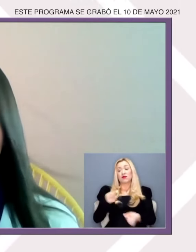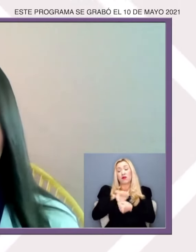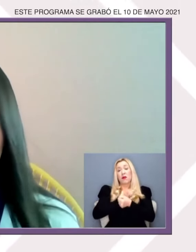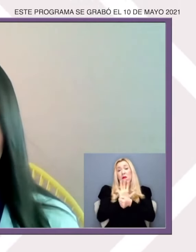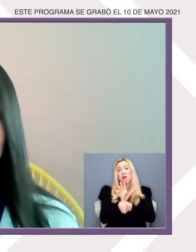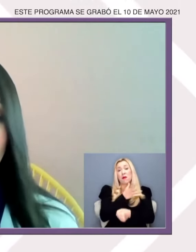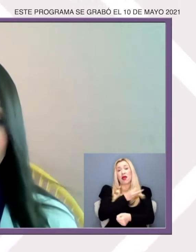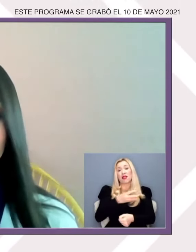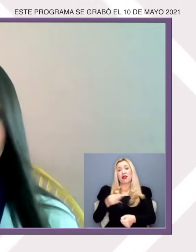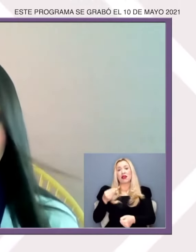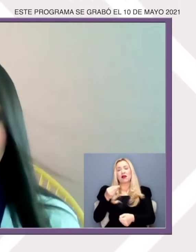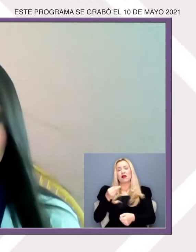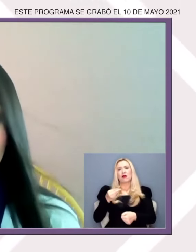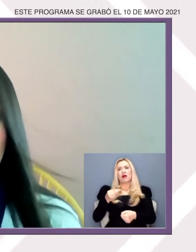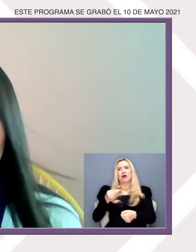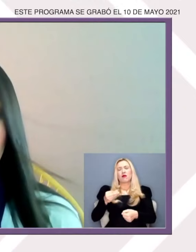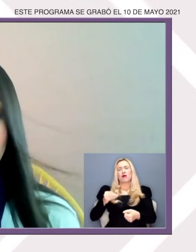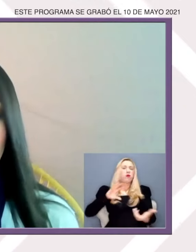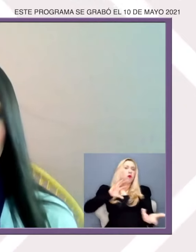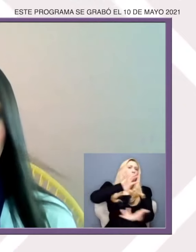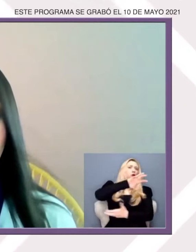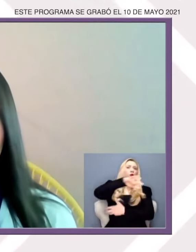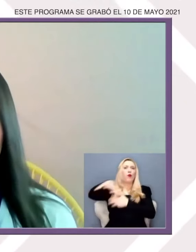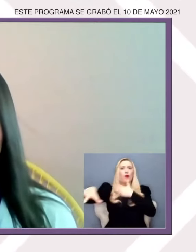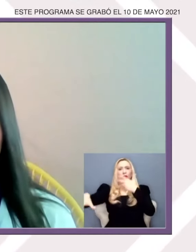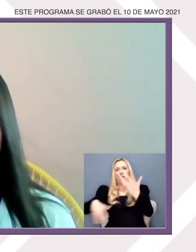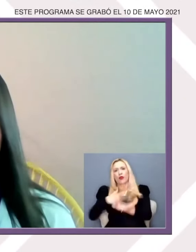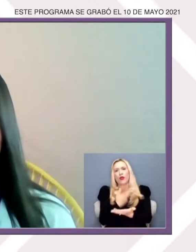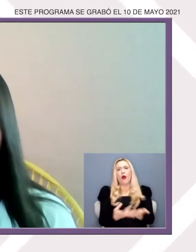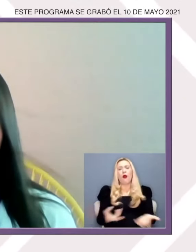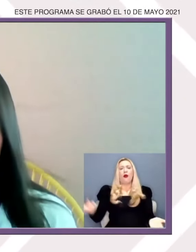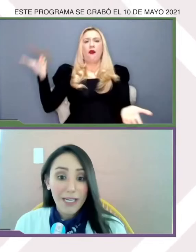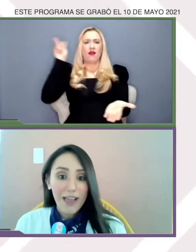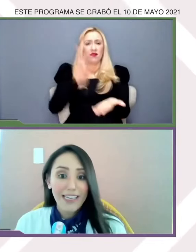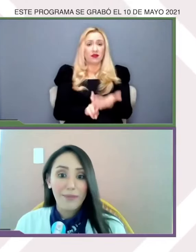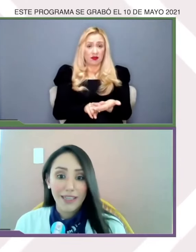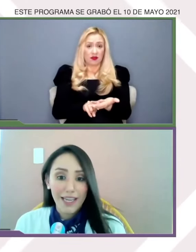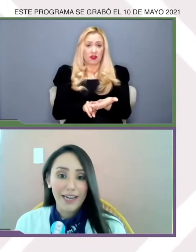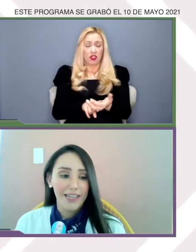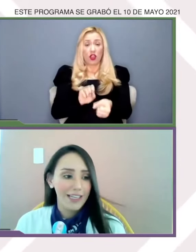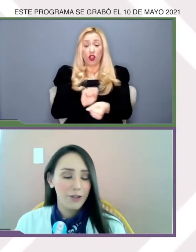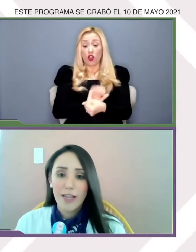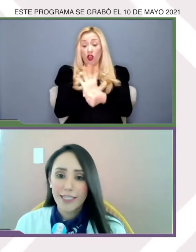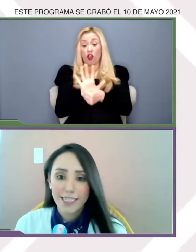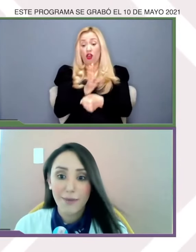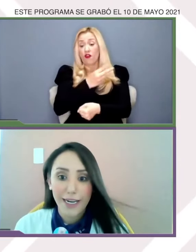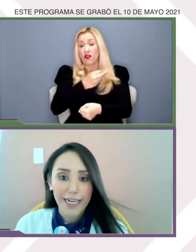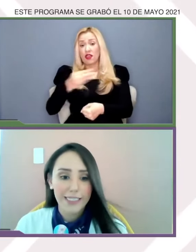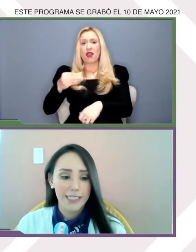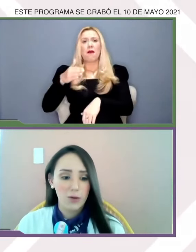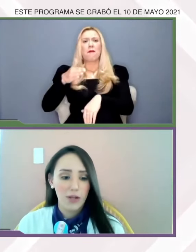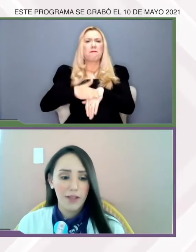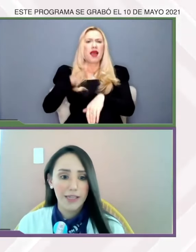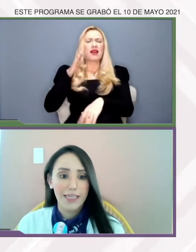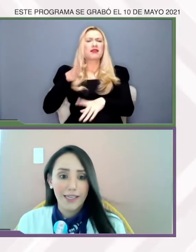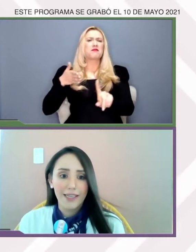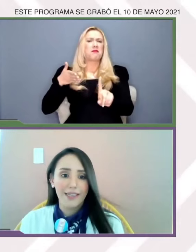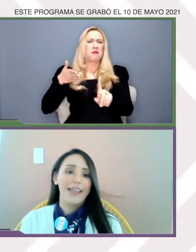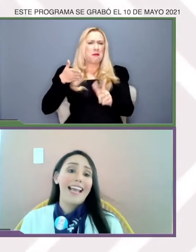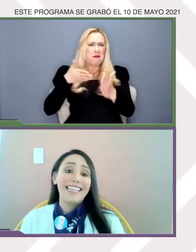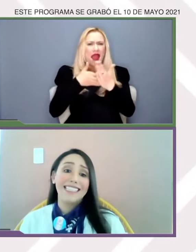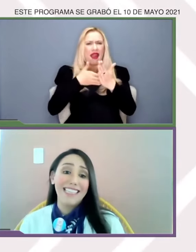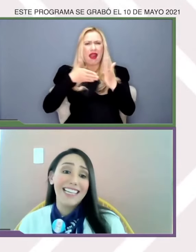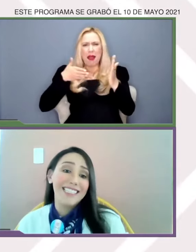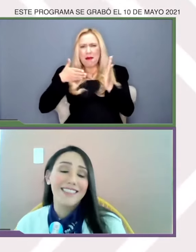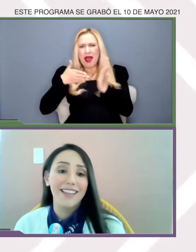a todas las desigualdades sociales que ya habíamos pasado. La COVID vino a incrementar todas esas barreras de desigualdad